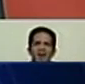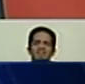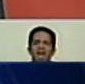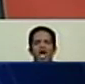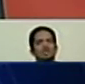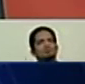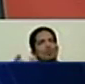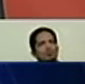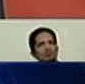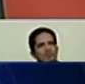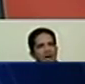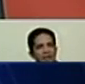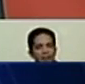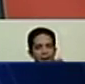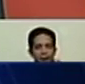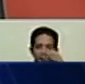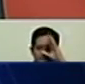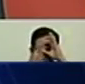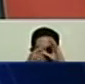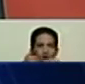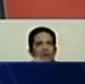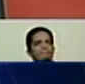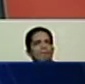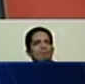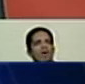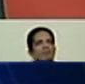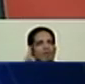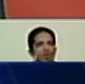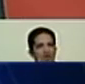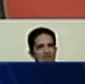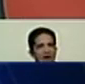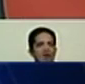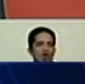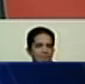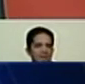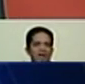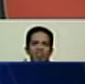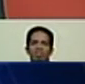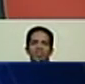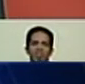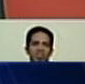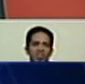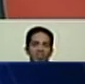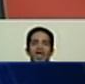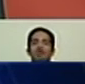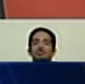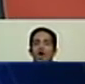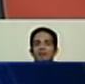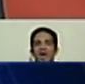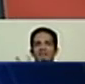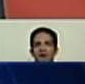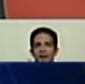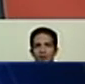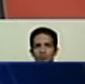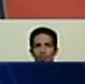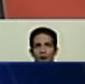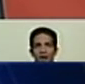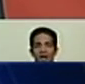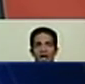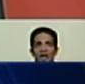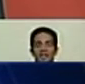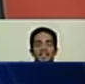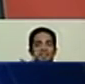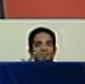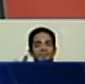la memoria de nuestro libertador Simón Bolívar y comienza con una serie de agresiones contra Venezuela y se despegan